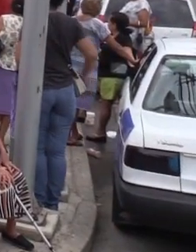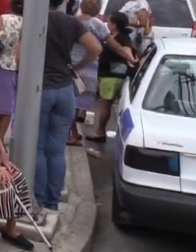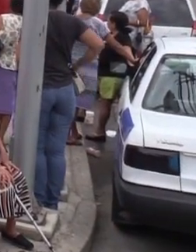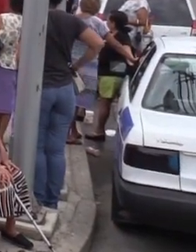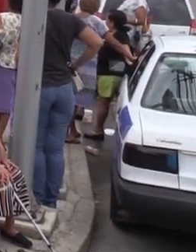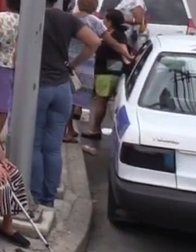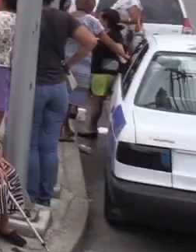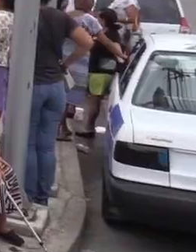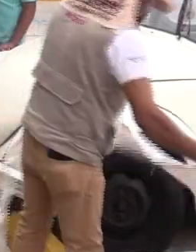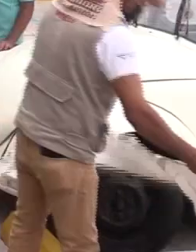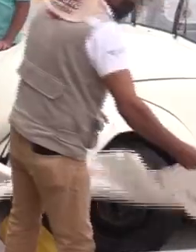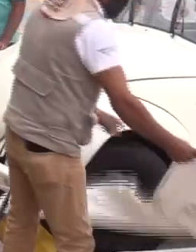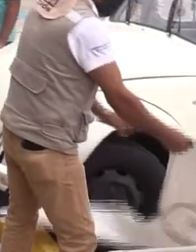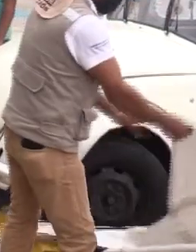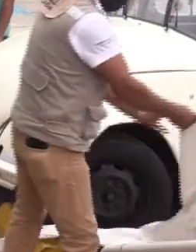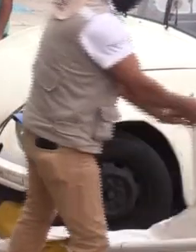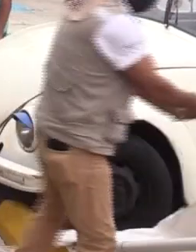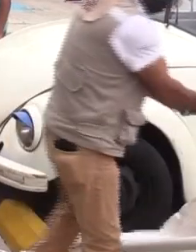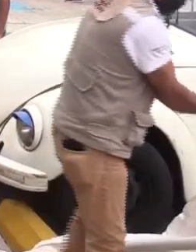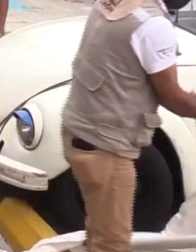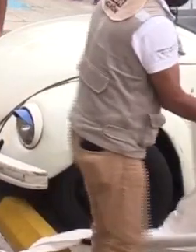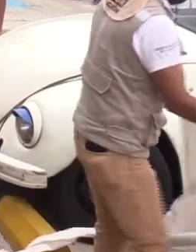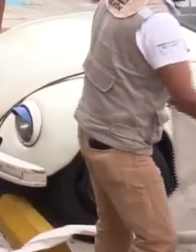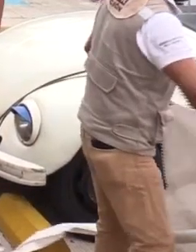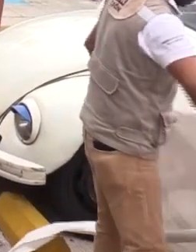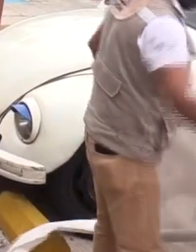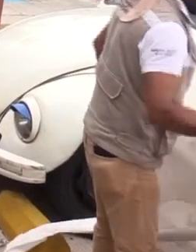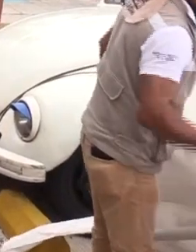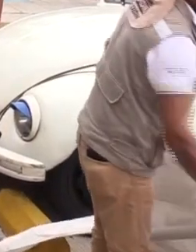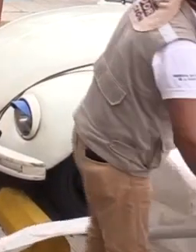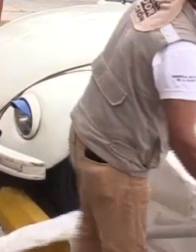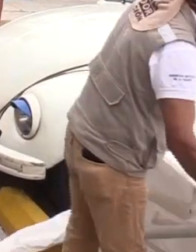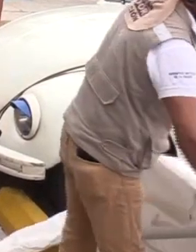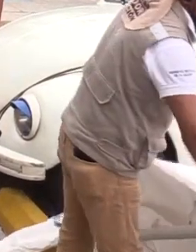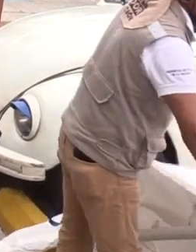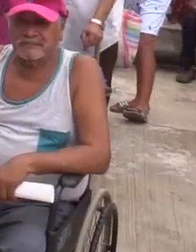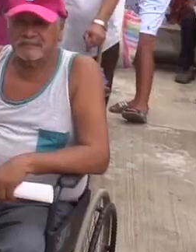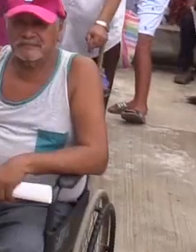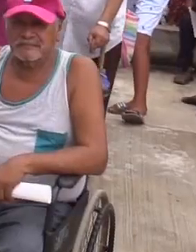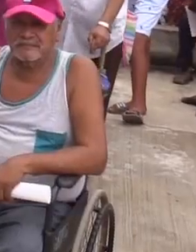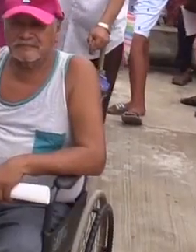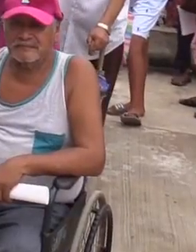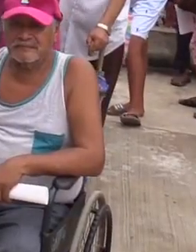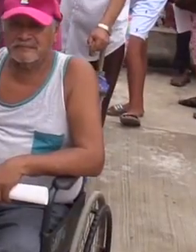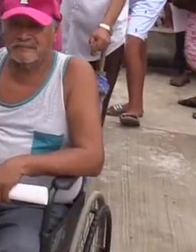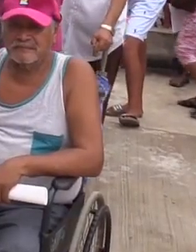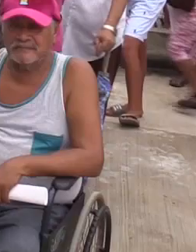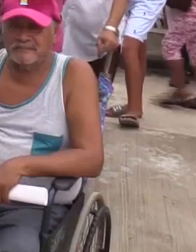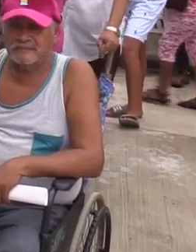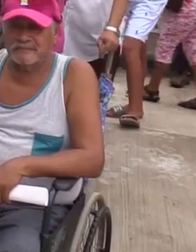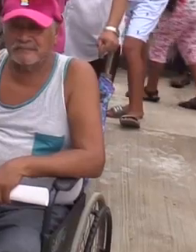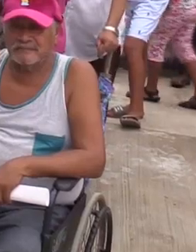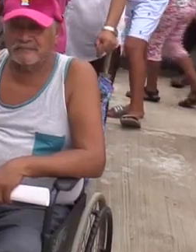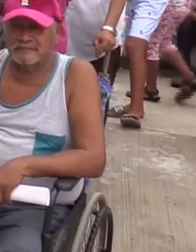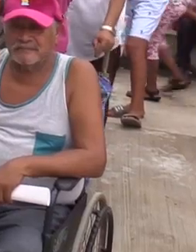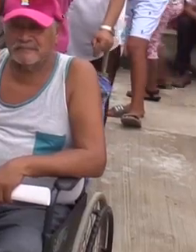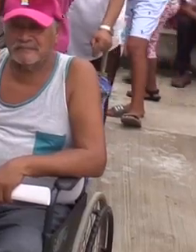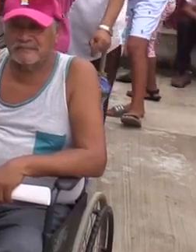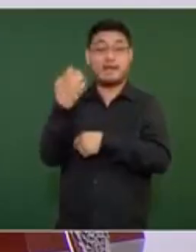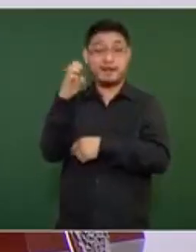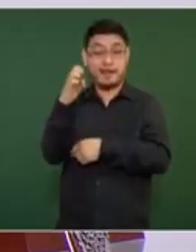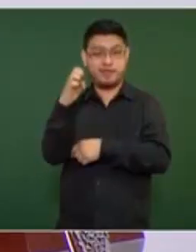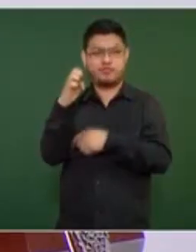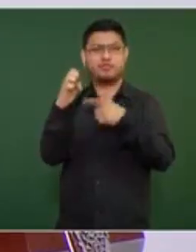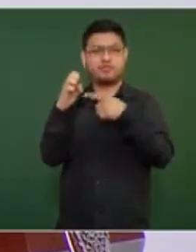presidente destacó que a pesar del apoyo decidido a los más pobres del país, los empresarios y banqueros mexicanos también